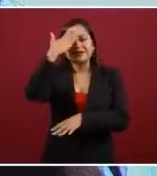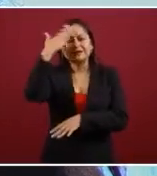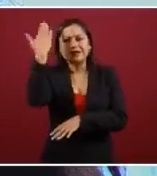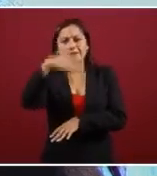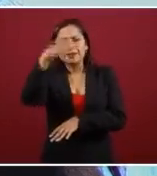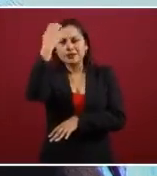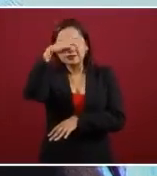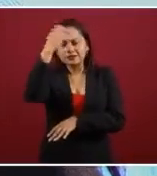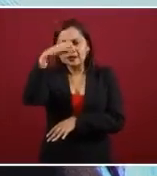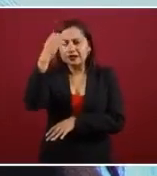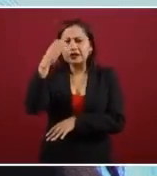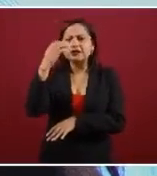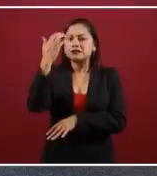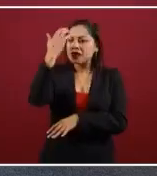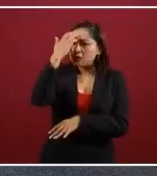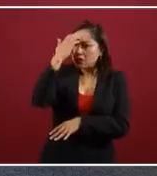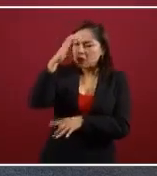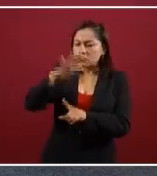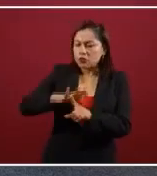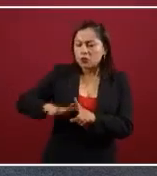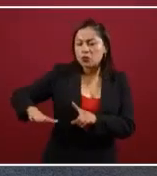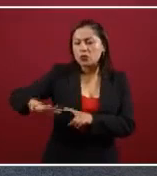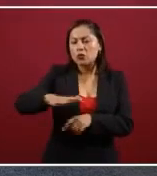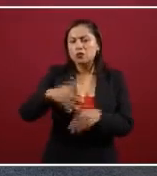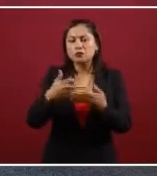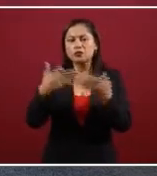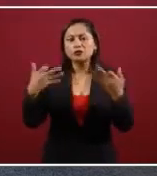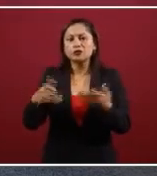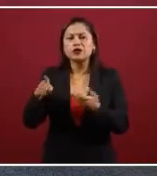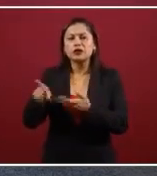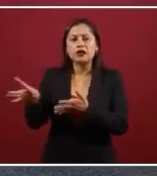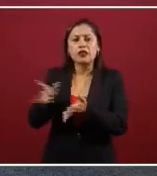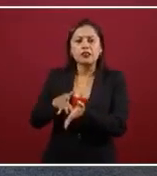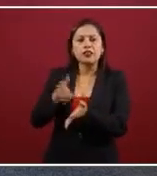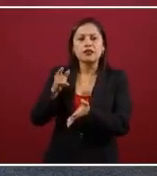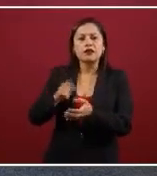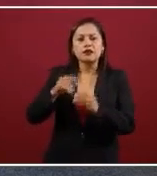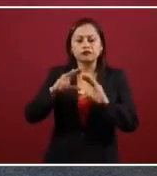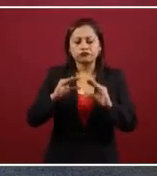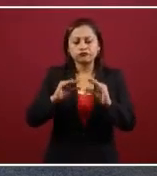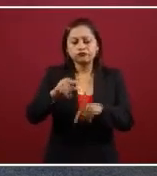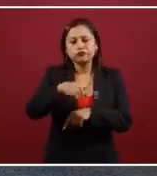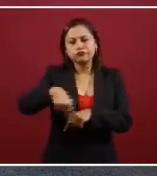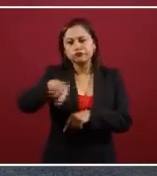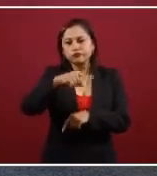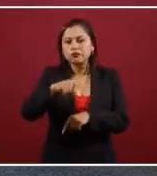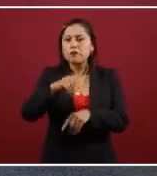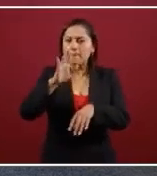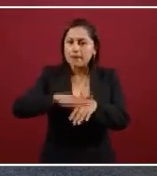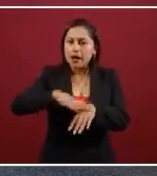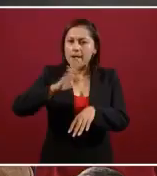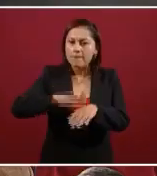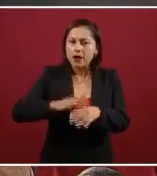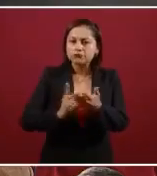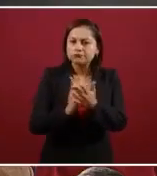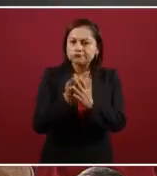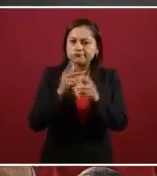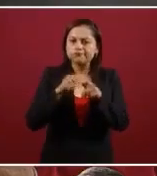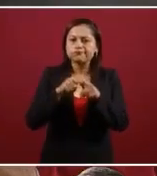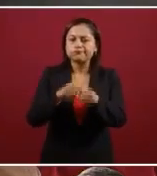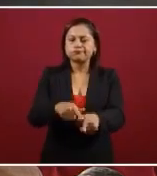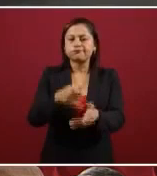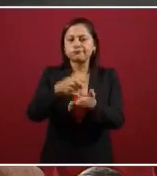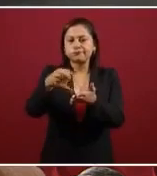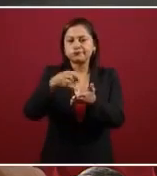la fortaleza que tienen los suelos y los climas para propagar ese tipo de árboles endémicos. Y